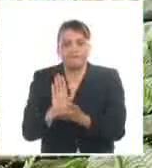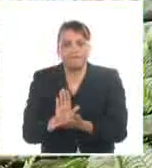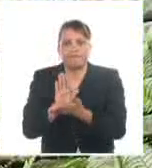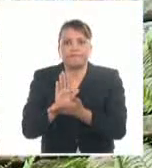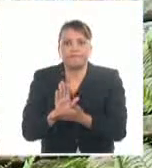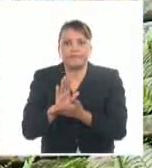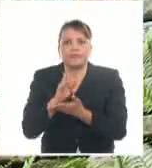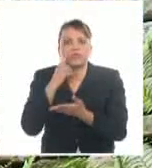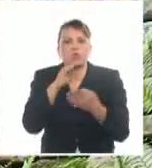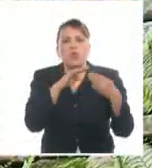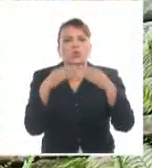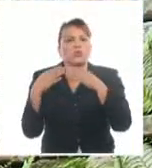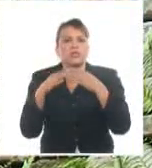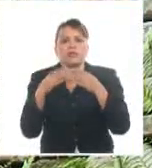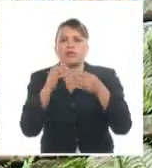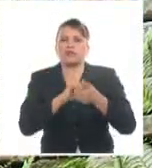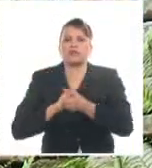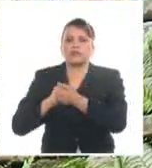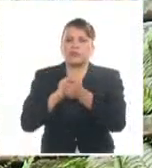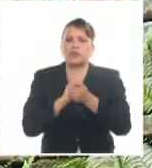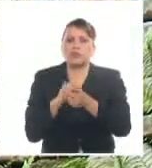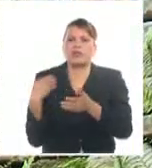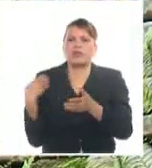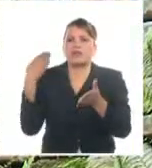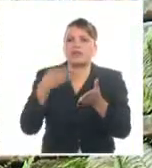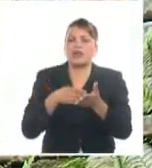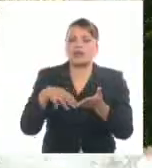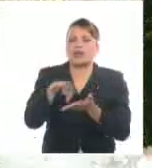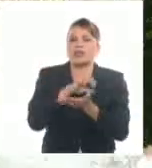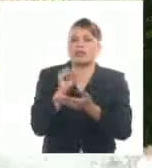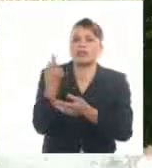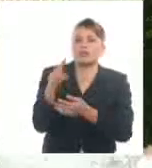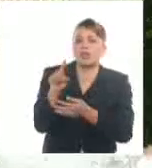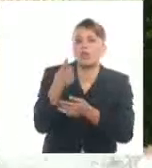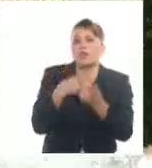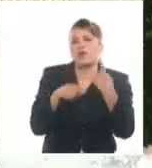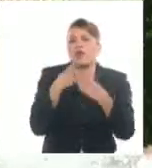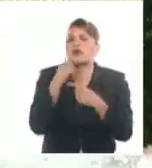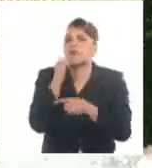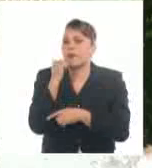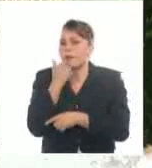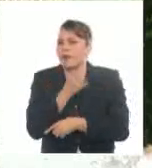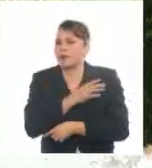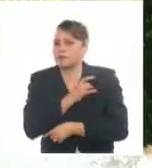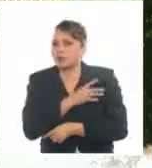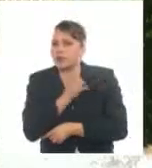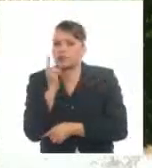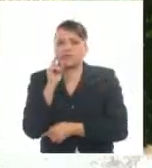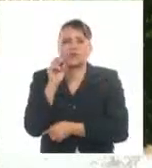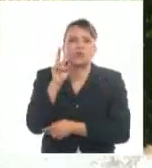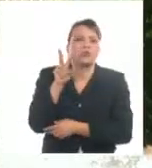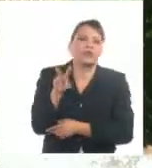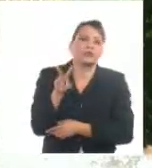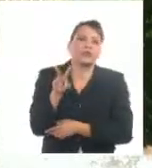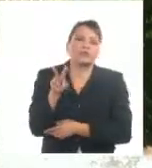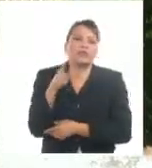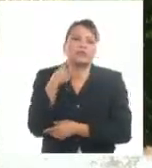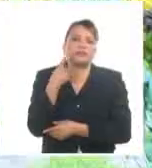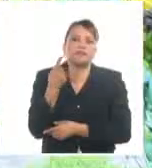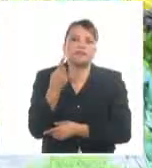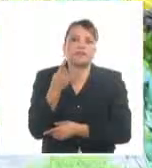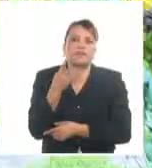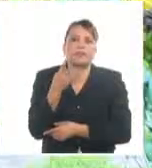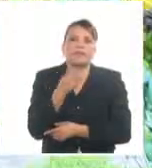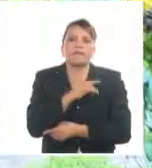sus compañeros que lo llevaron allí a la soledad, pero hay algo más doloroso todavía o tan doloroso como